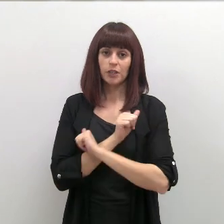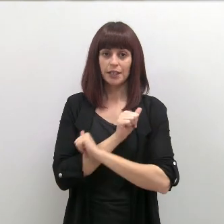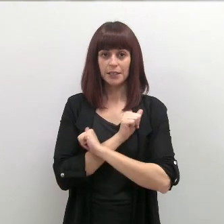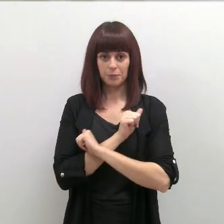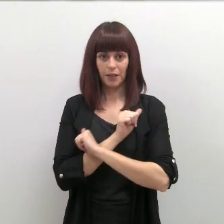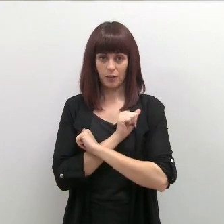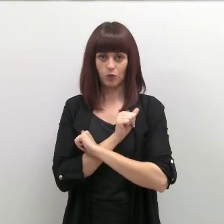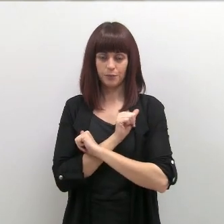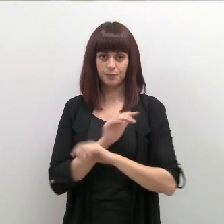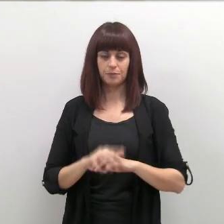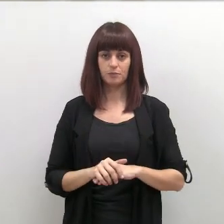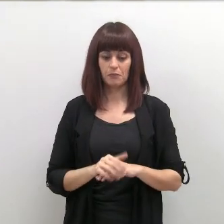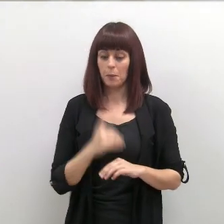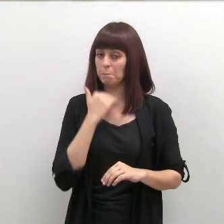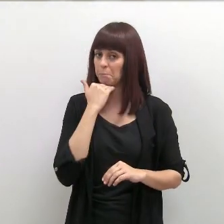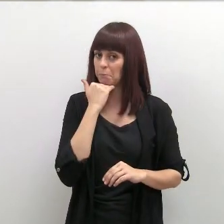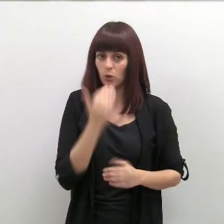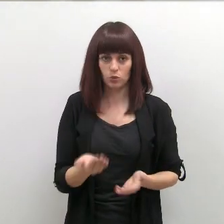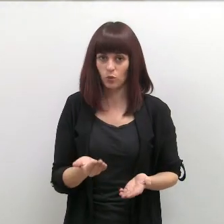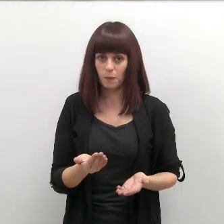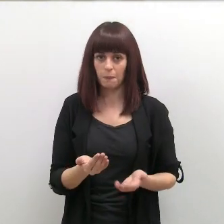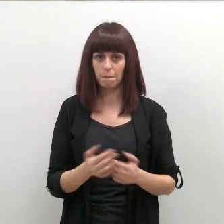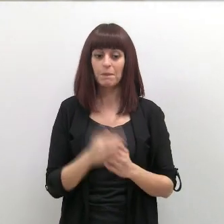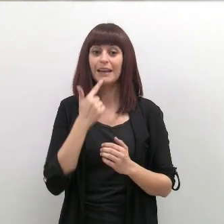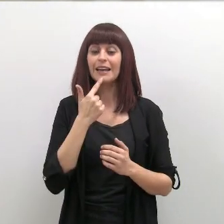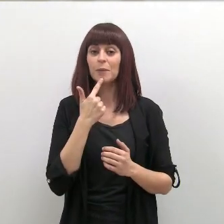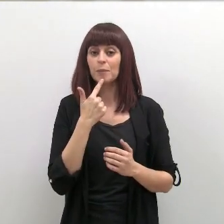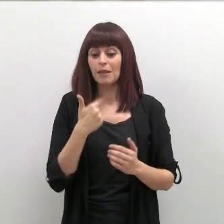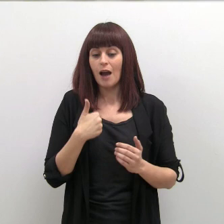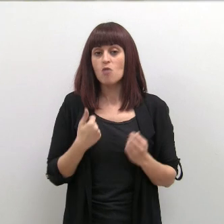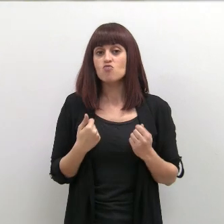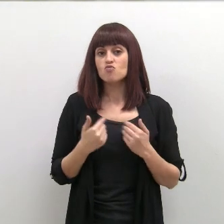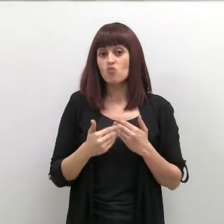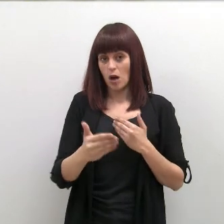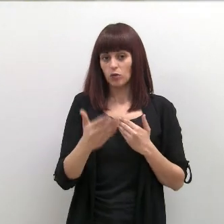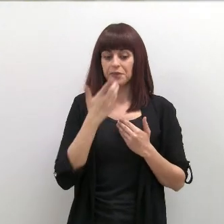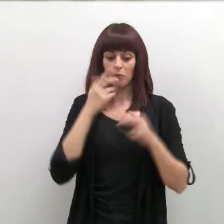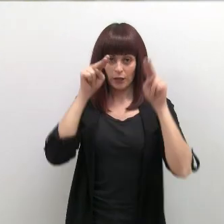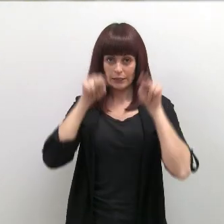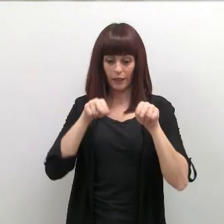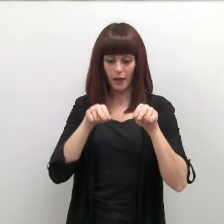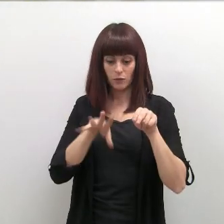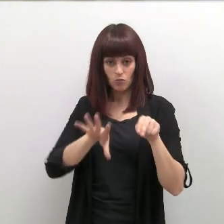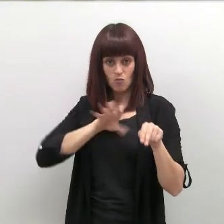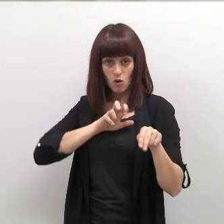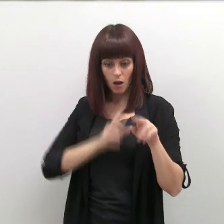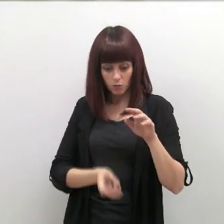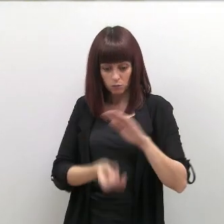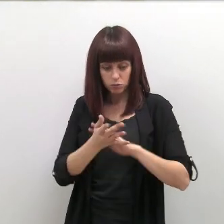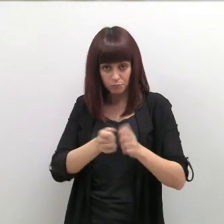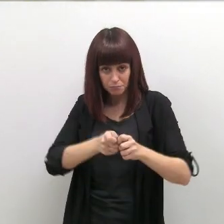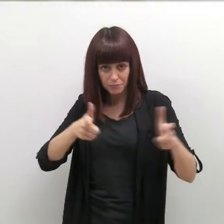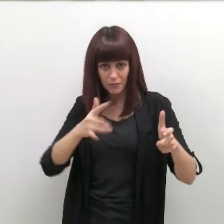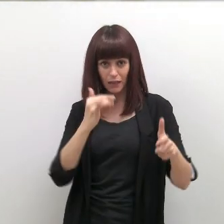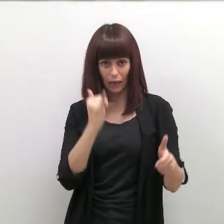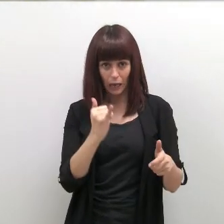salga ya o muy pronto, en el que delimita cuándo se puede vacunar a residencias con brotes. Nosotros hemos intentado